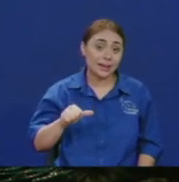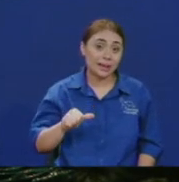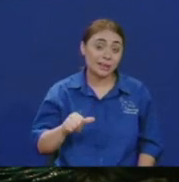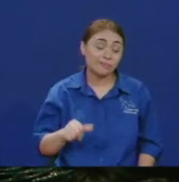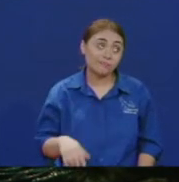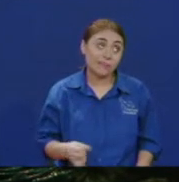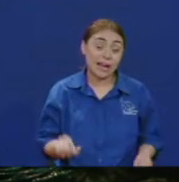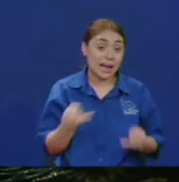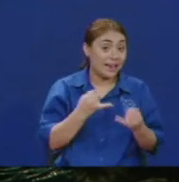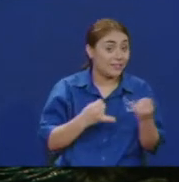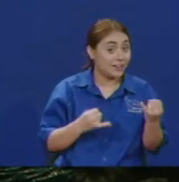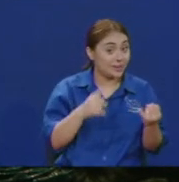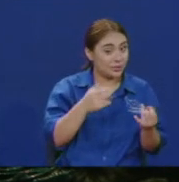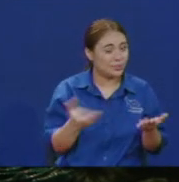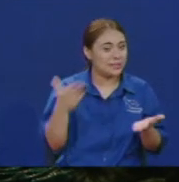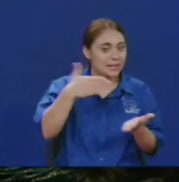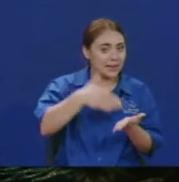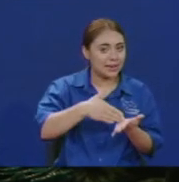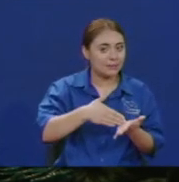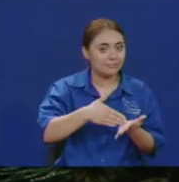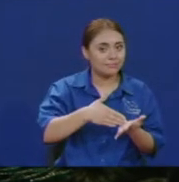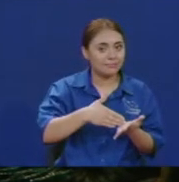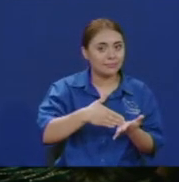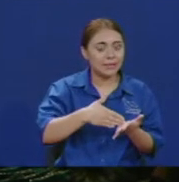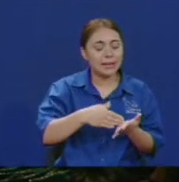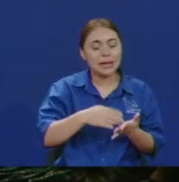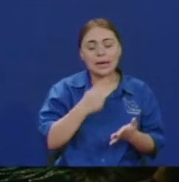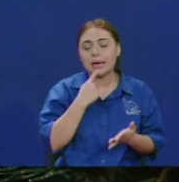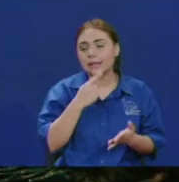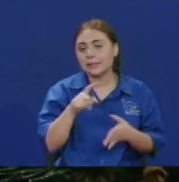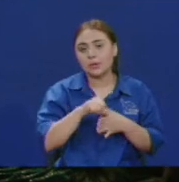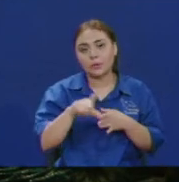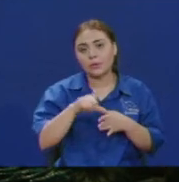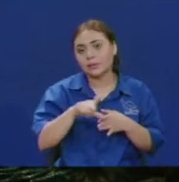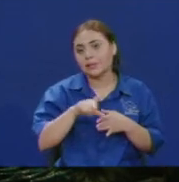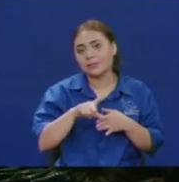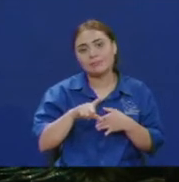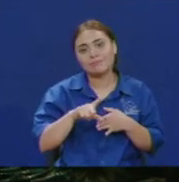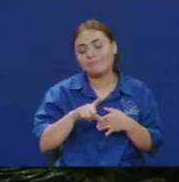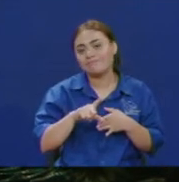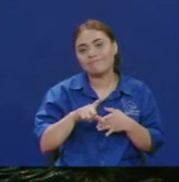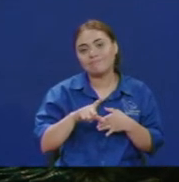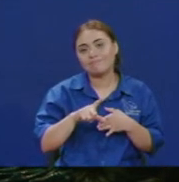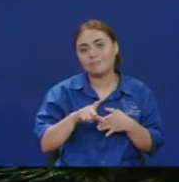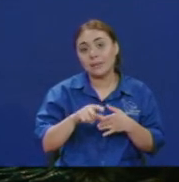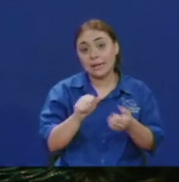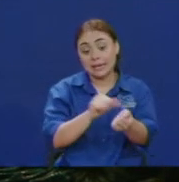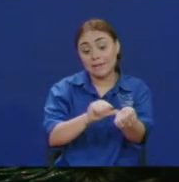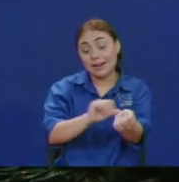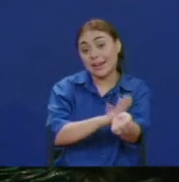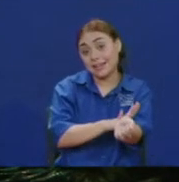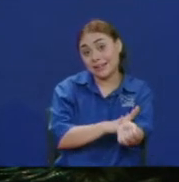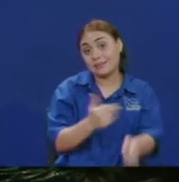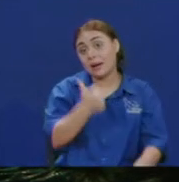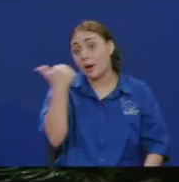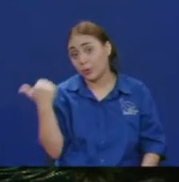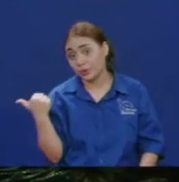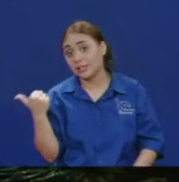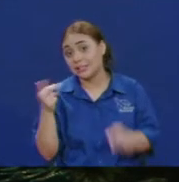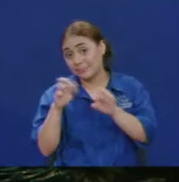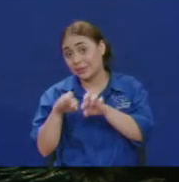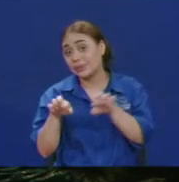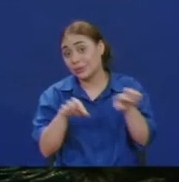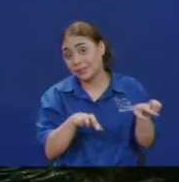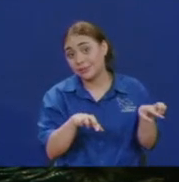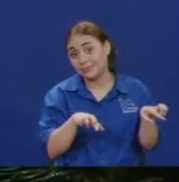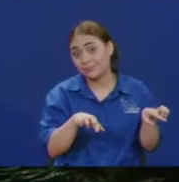Yo me topo con hermanos, me siento a platicar con hermanos, y si se menciona algún personaje ampliamente